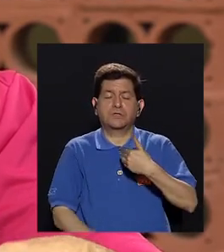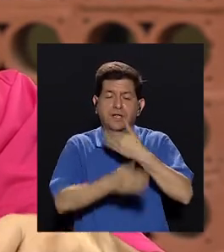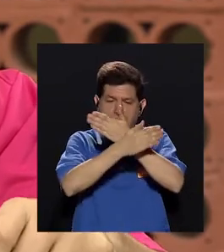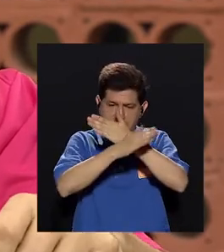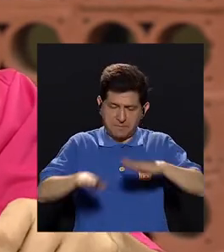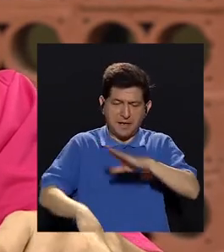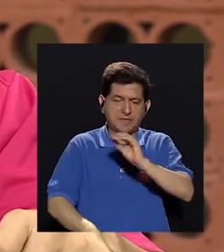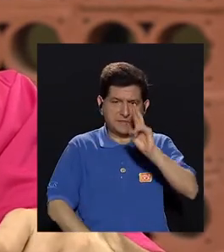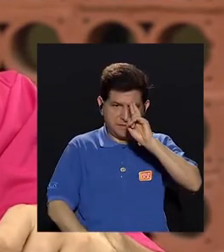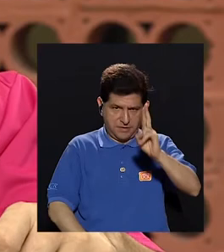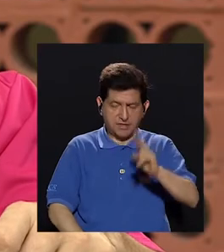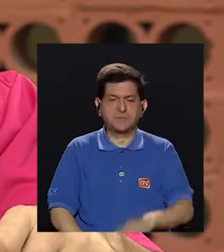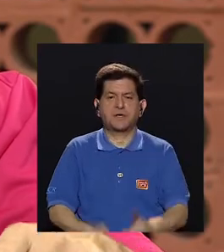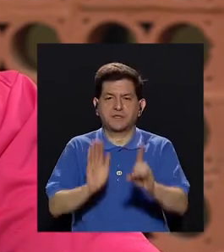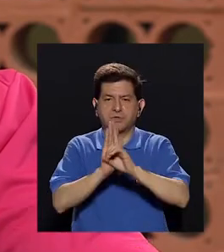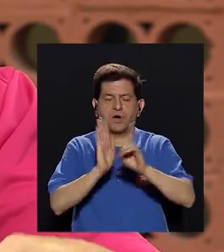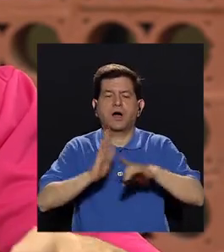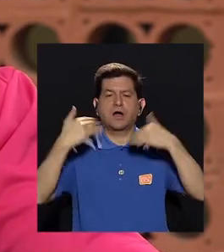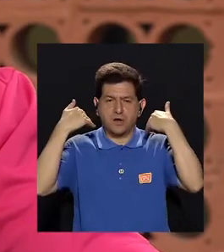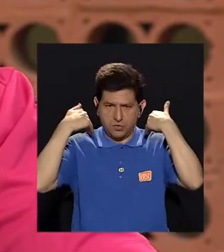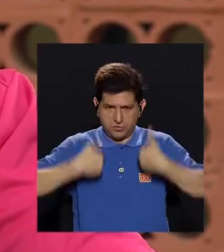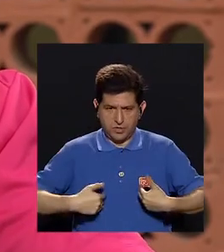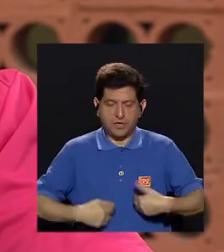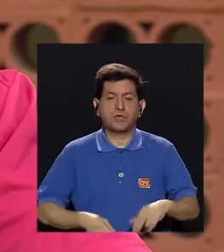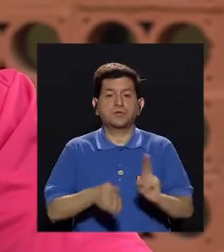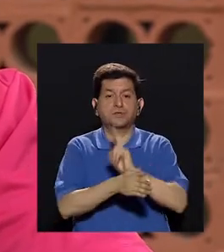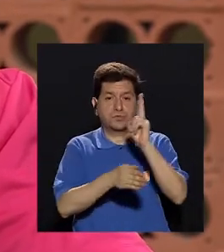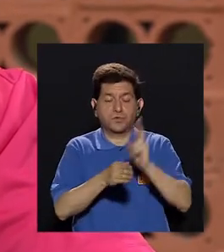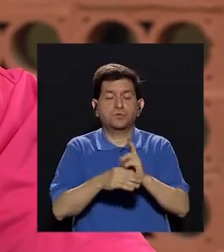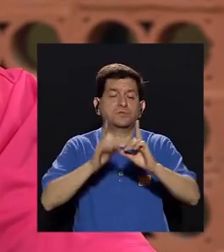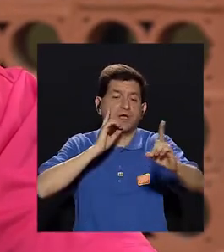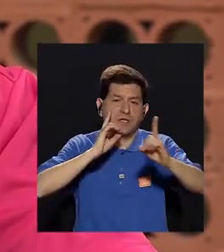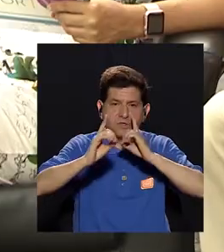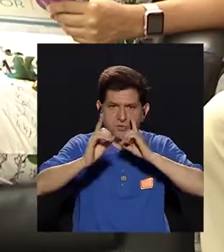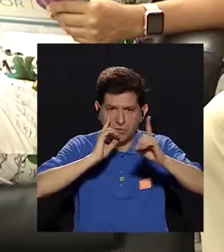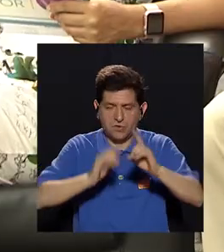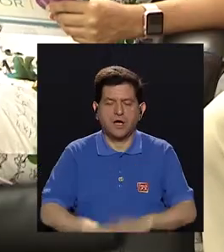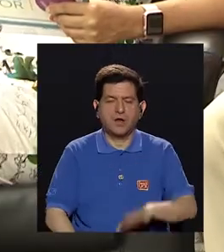diálogo como medio para resolver todos nuestros conflictos.